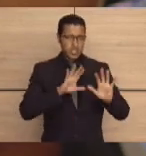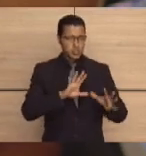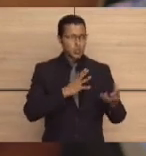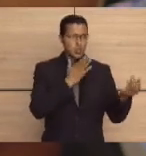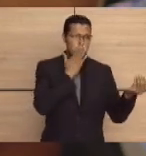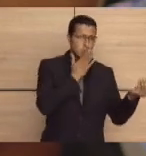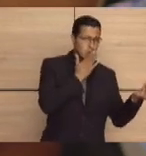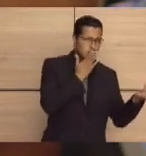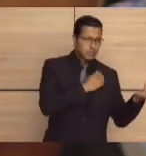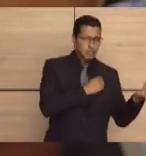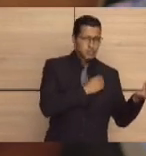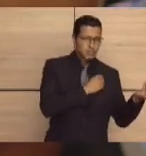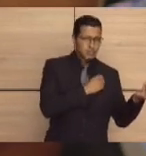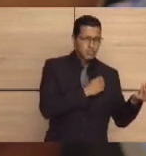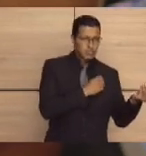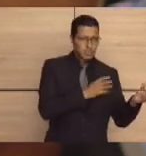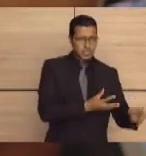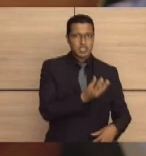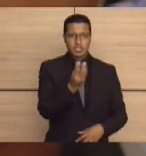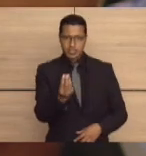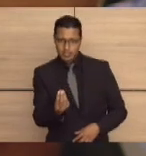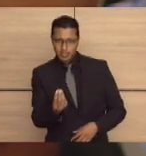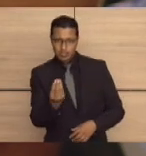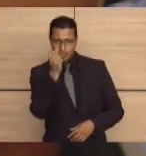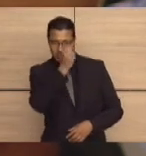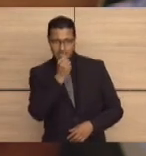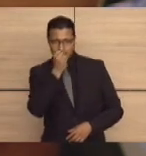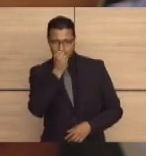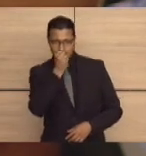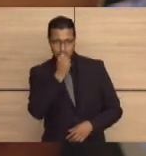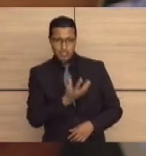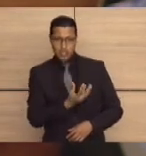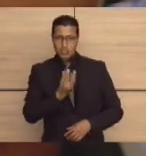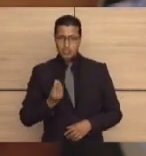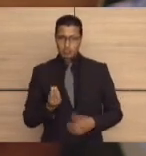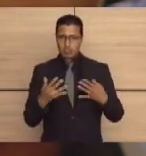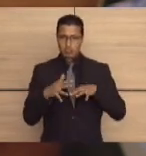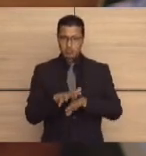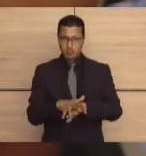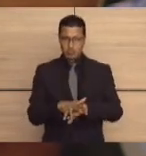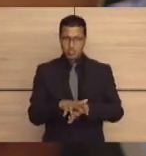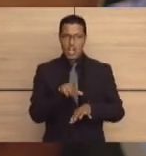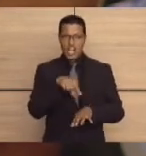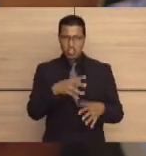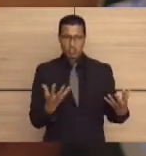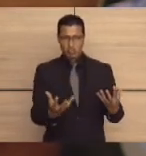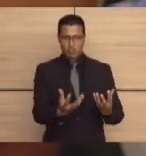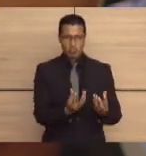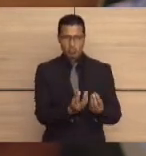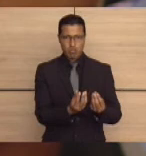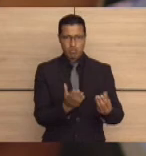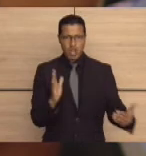indígenas y de africanos y de mulatos contra los blancos, contra todos los